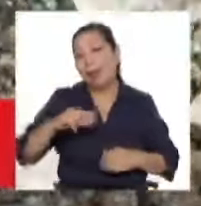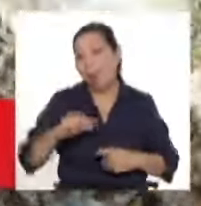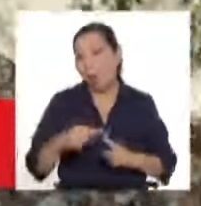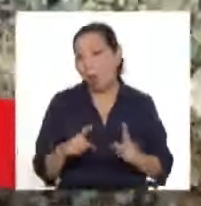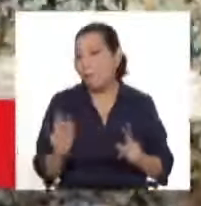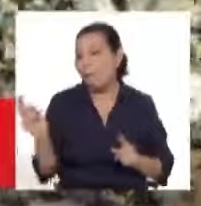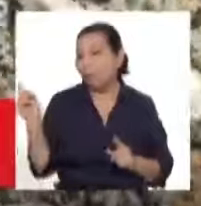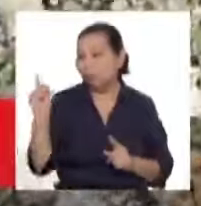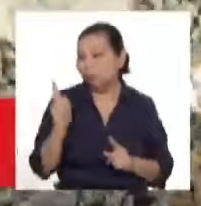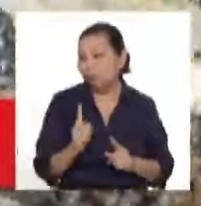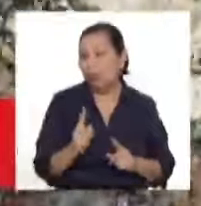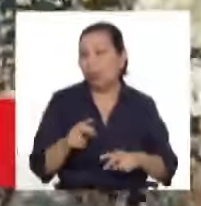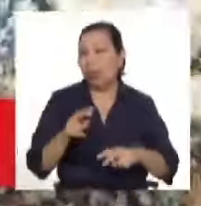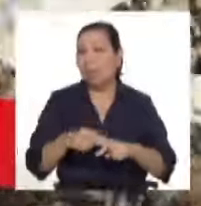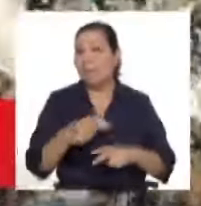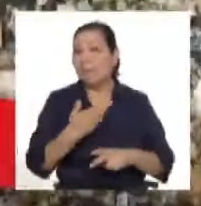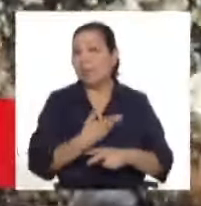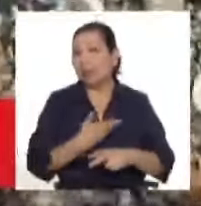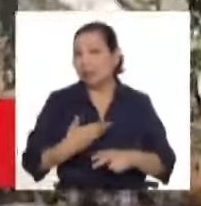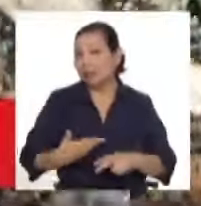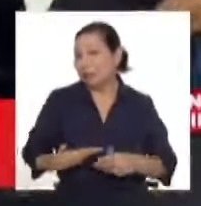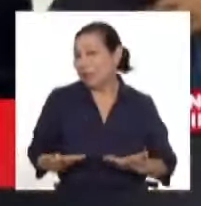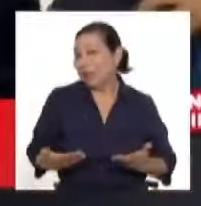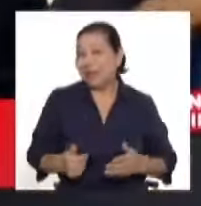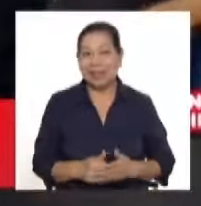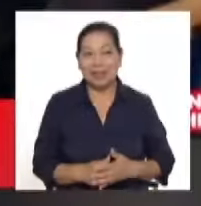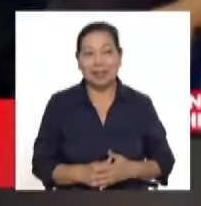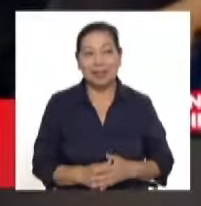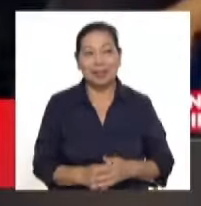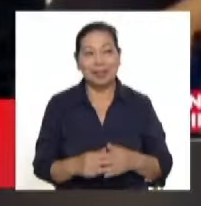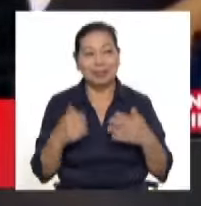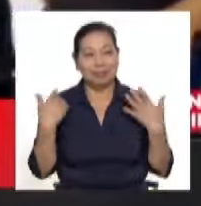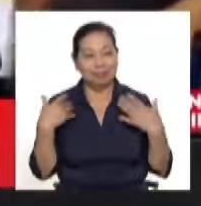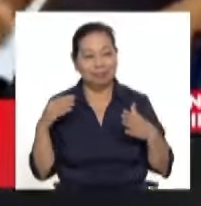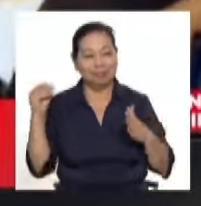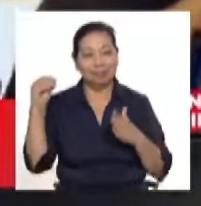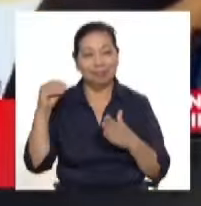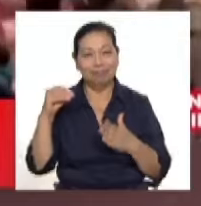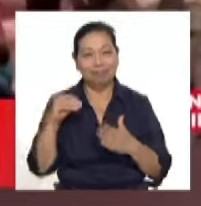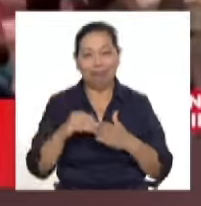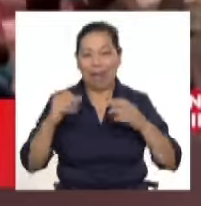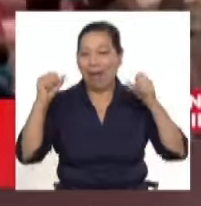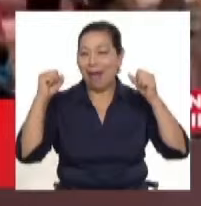para llegar al sillón presidencial. ¡Misión cumplida,